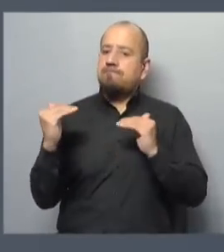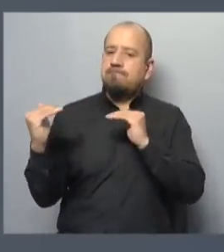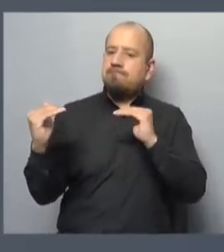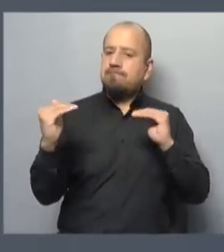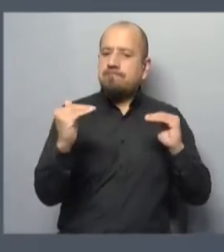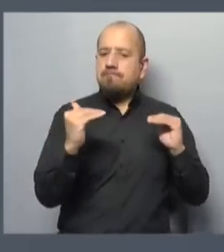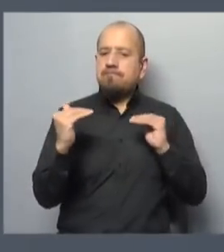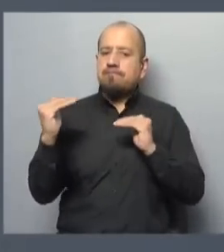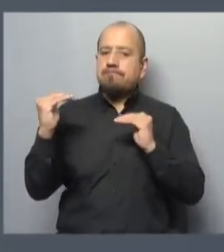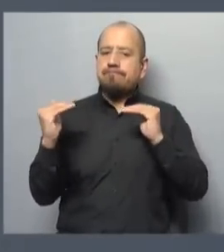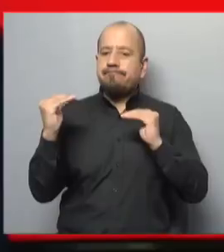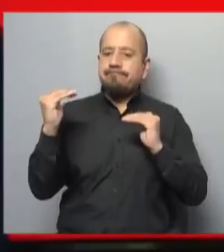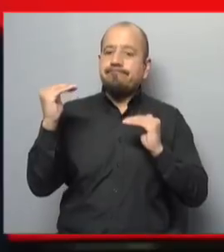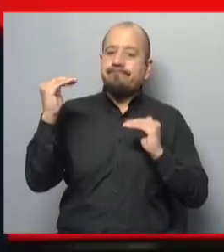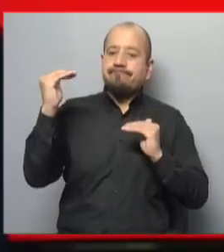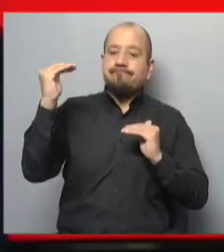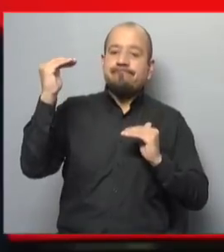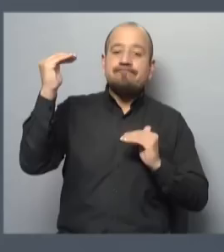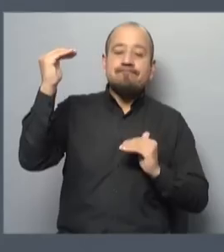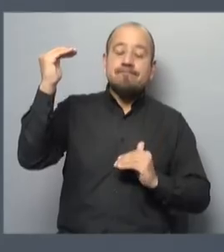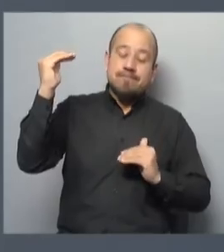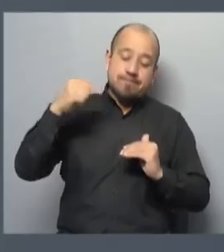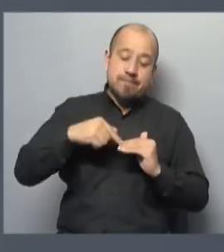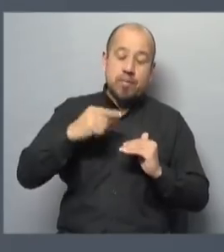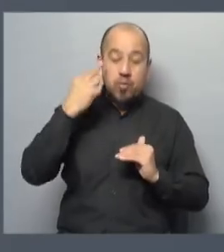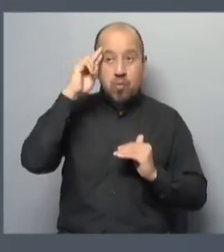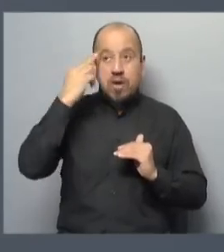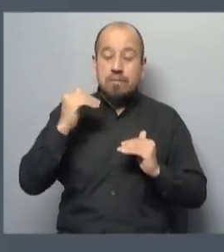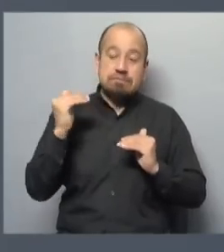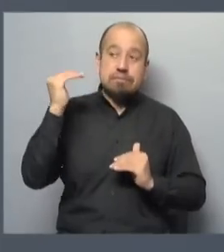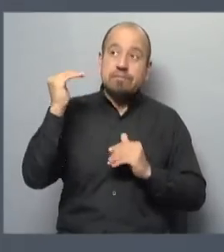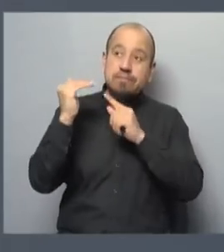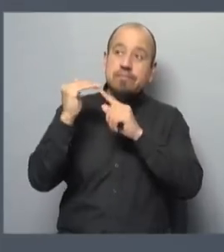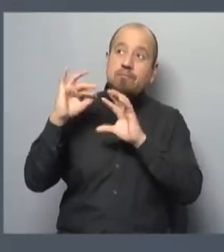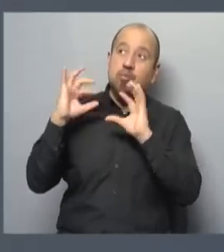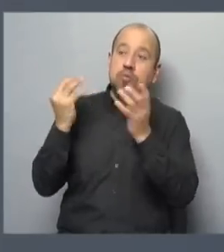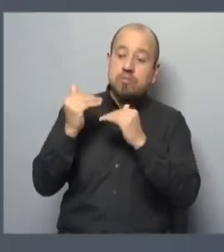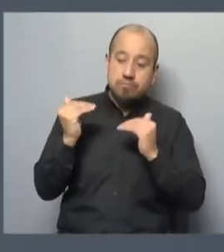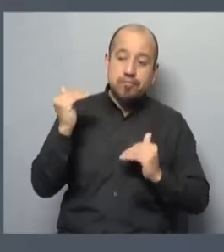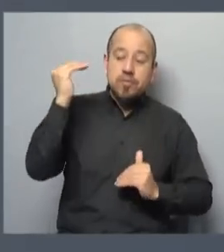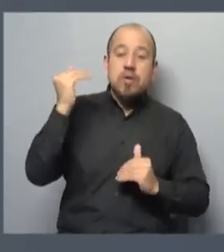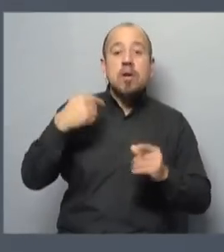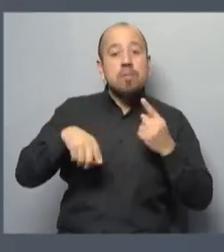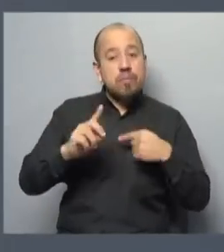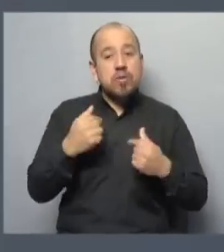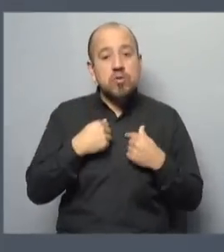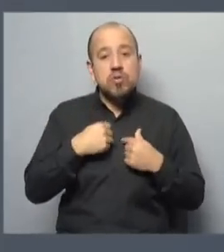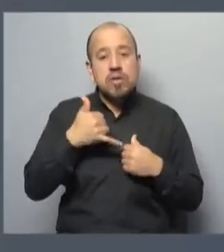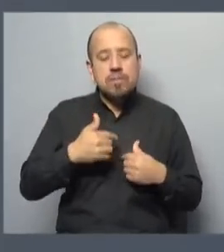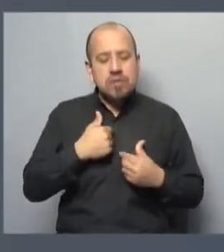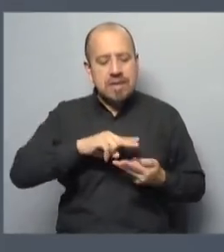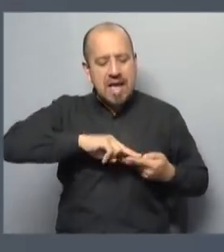después fuimos decreciendo y el resto fue creciendo y por él creo que nos sostiene algo que tenemos en nuestro adn